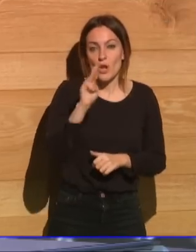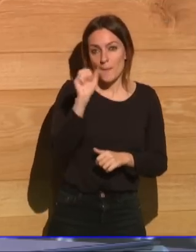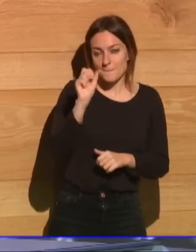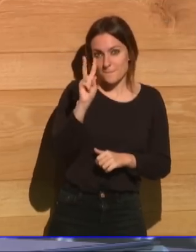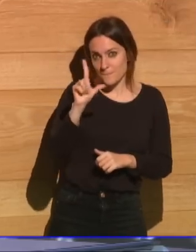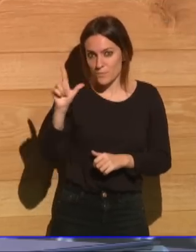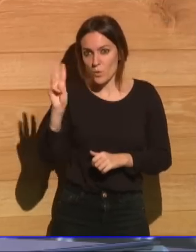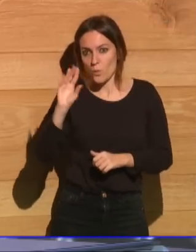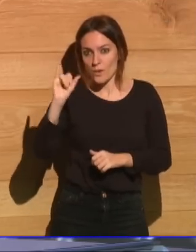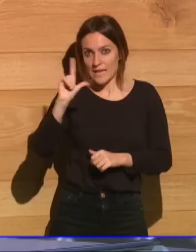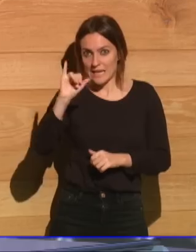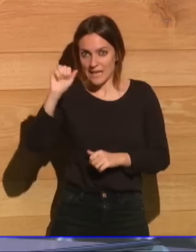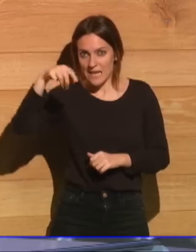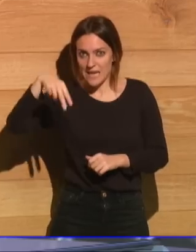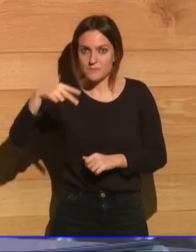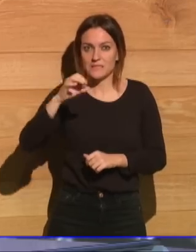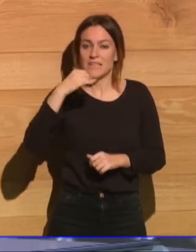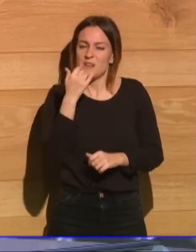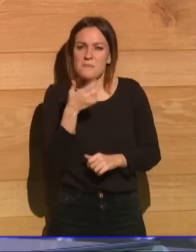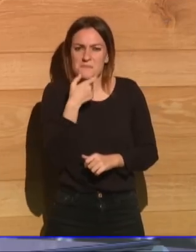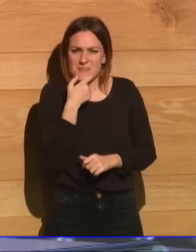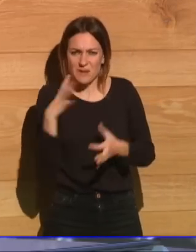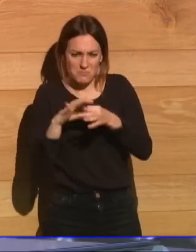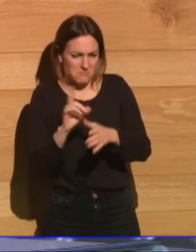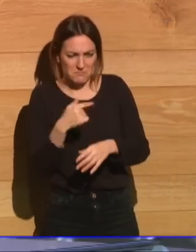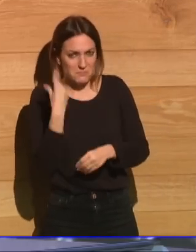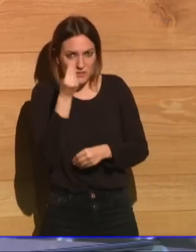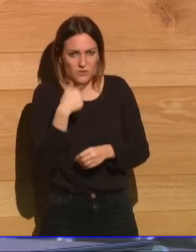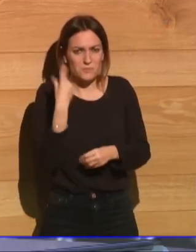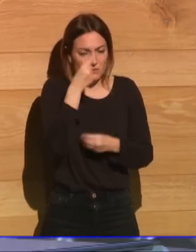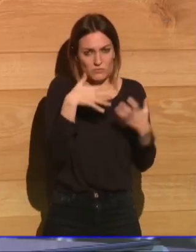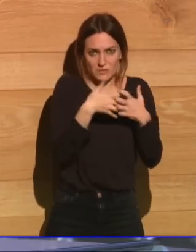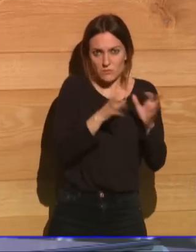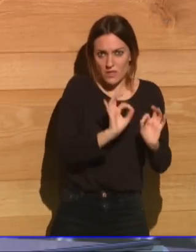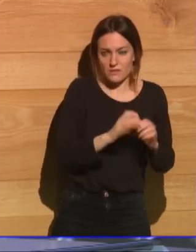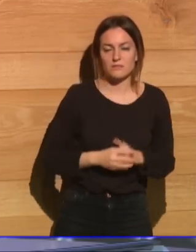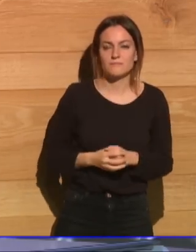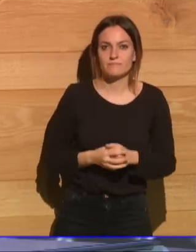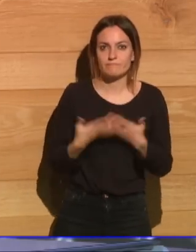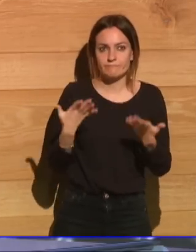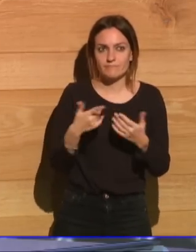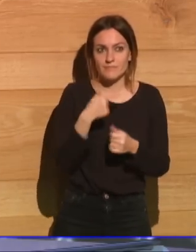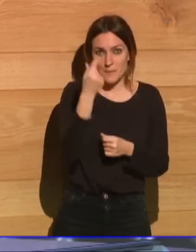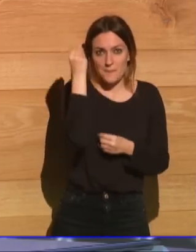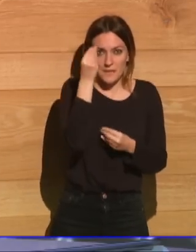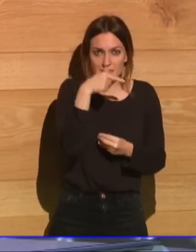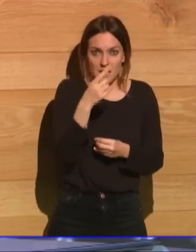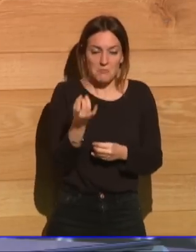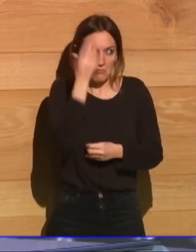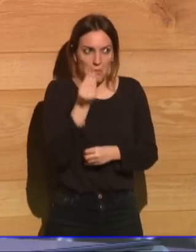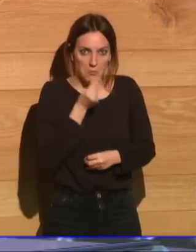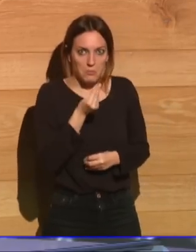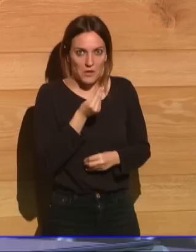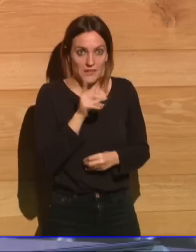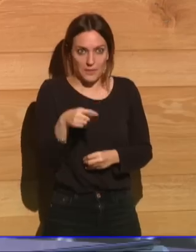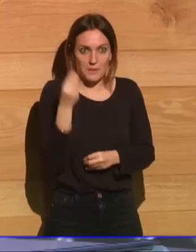por otro lado, creo que es de Nebraska, ¿no? No lo sé. En cualquier caso, es sin duda estadounidense. Decide que es buena idea. A él también le parece buena